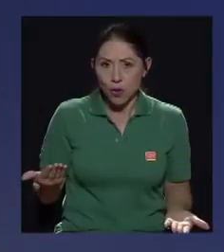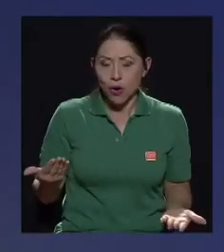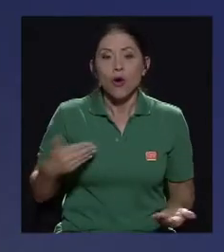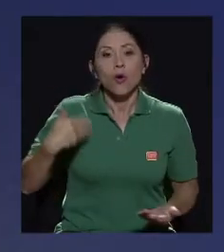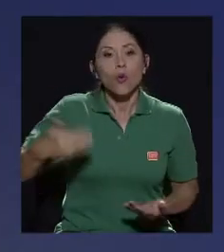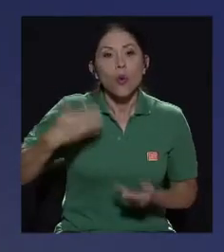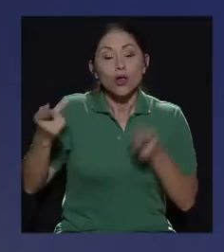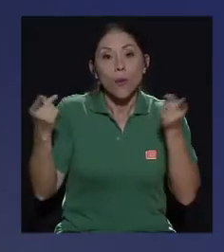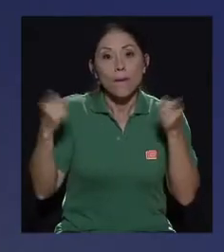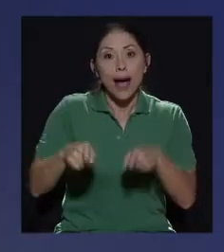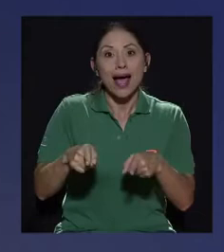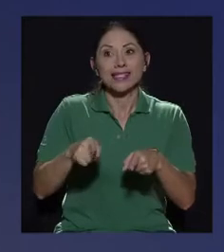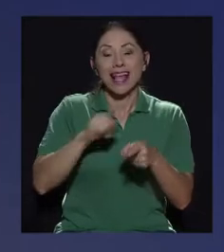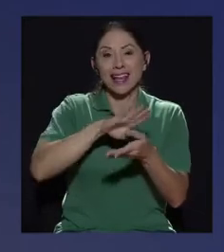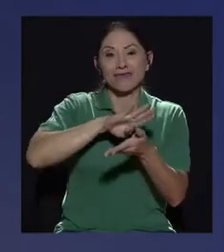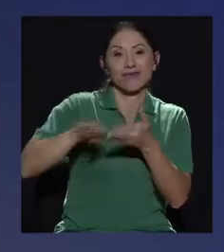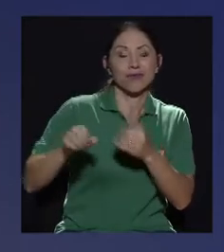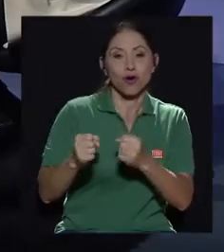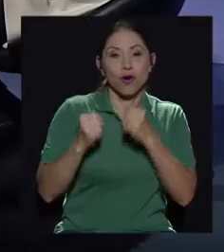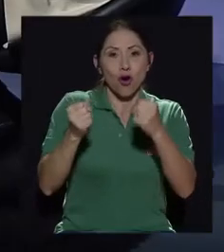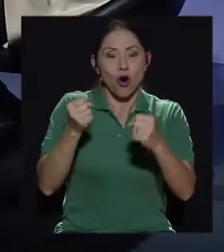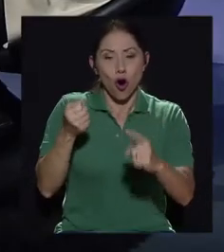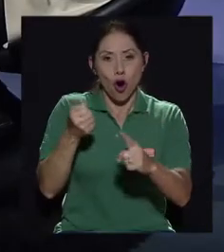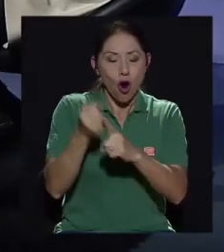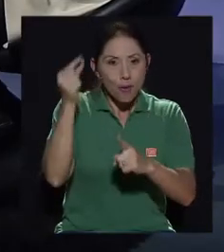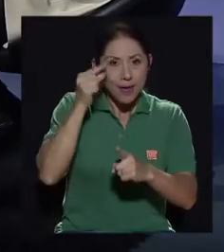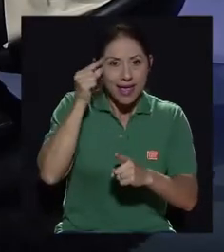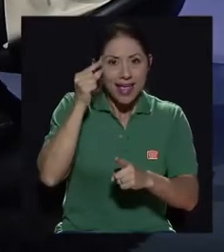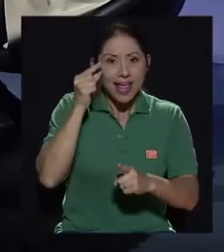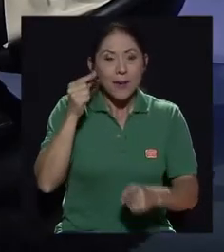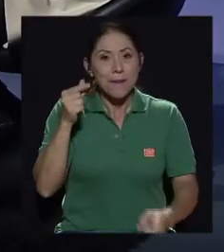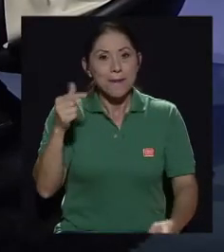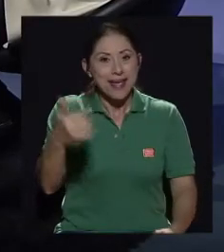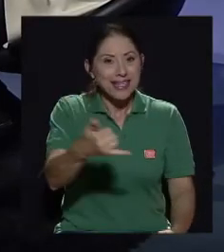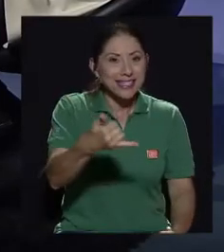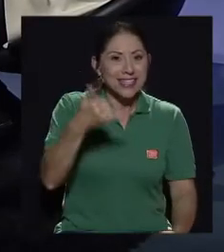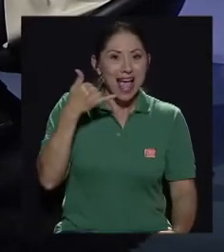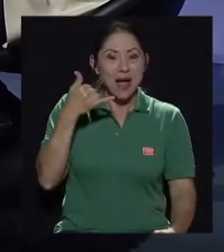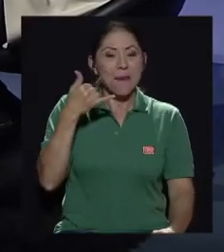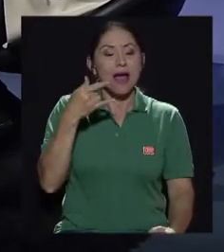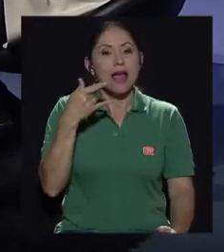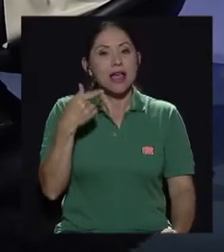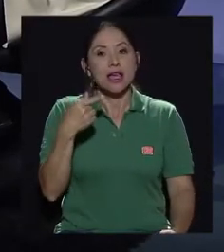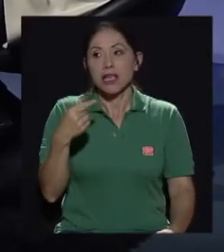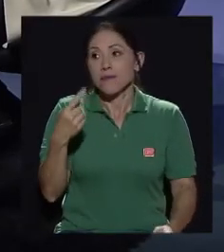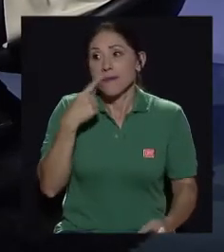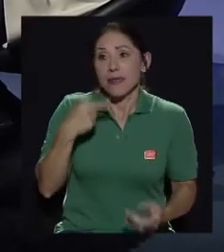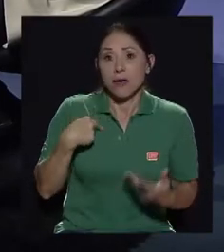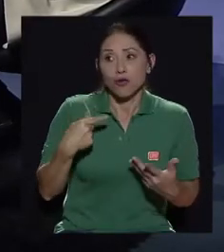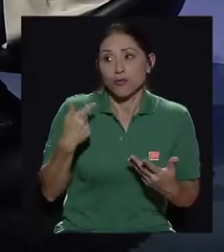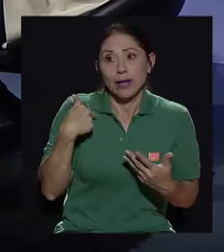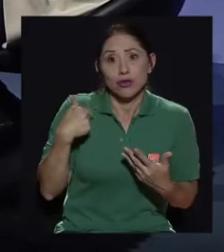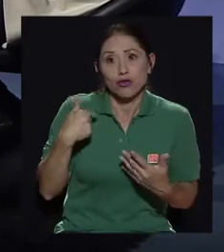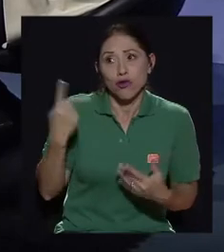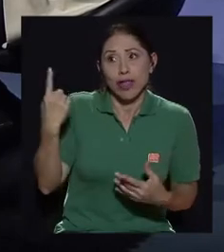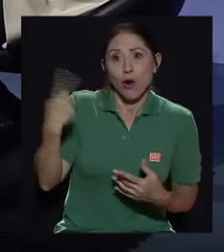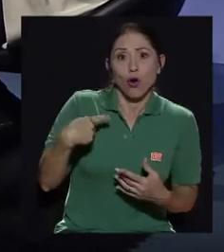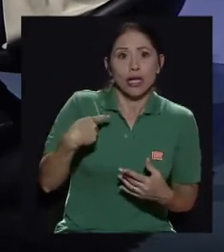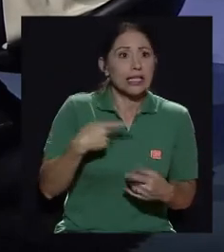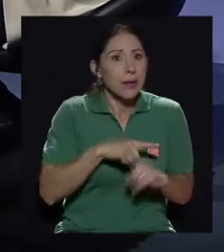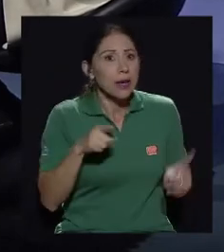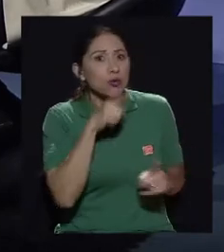cuando pasa el golpe lo llamó por teléfono me contesta y me dijo este yo recibo órdenes digo pero tenés libre albedrío